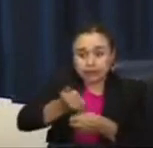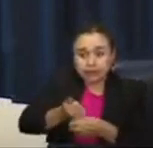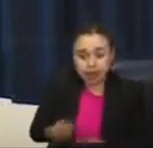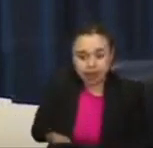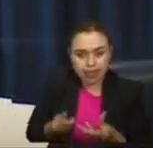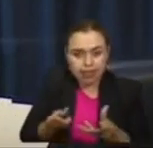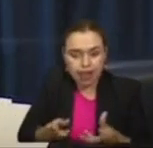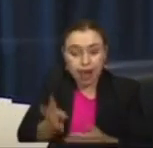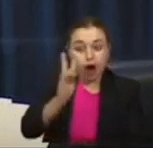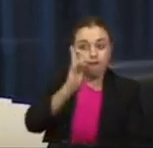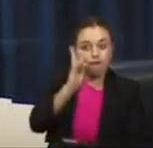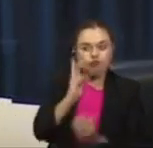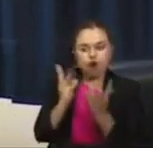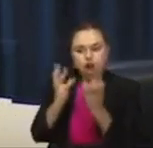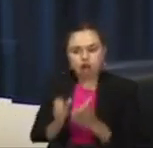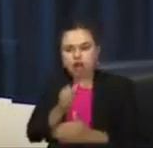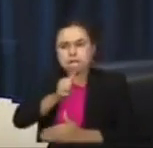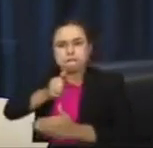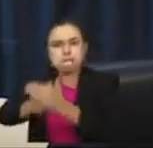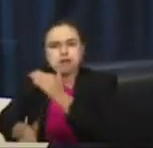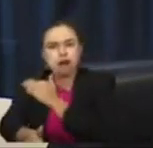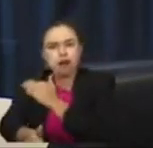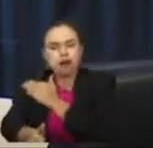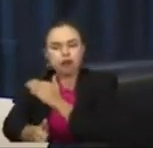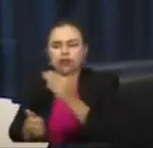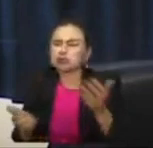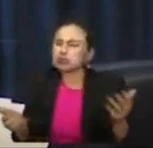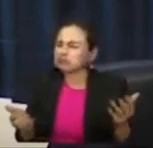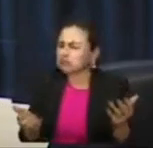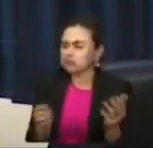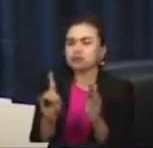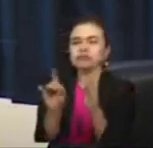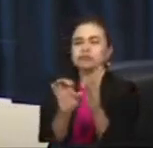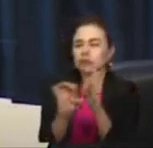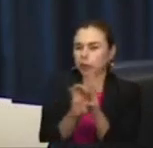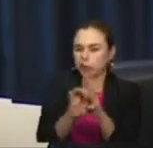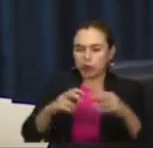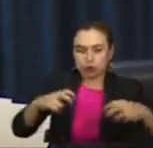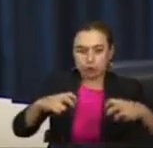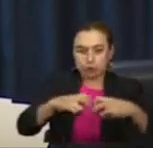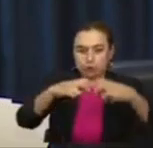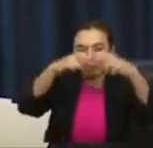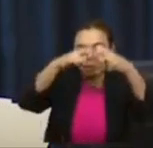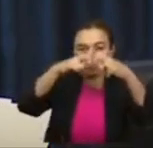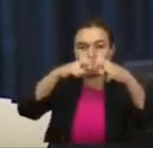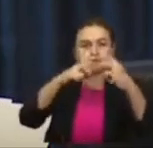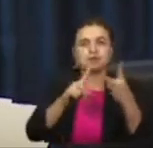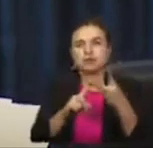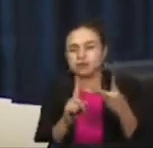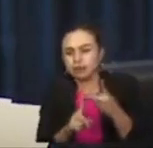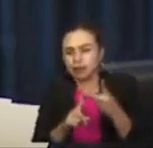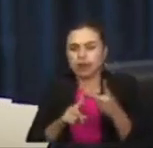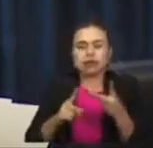pueblo panameño como el servicio eléctrico, el servicio de telecomunicaciones, los